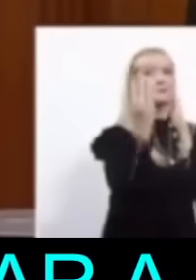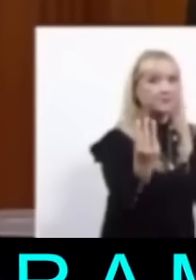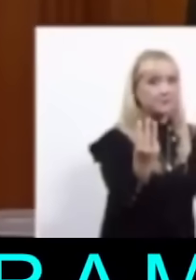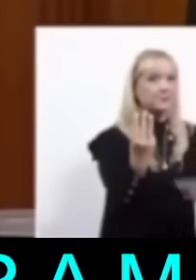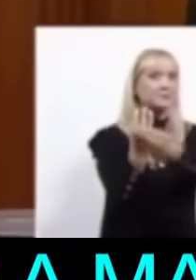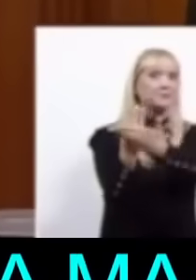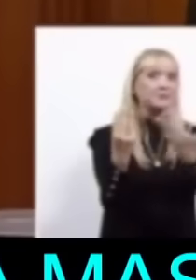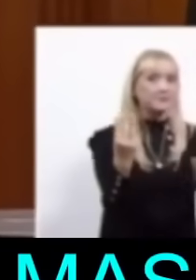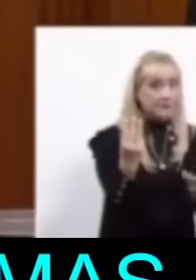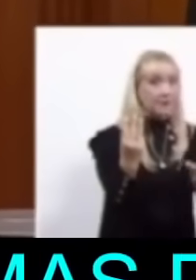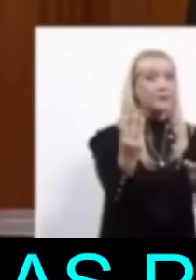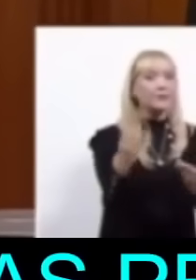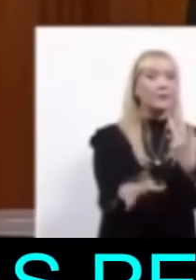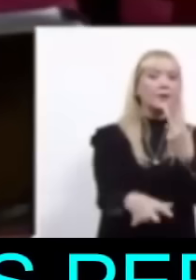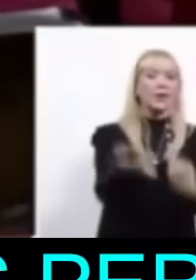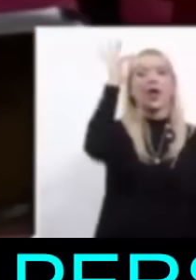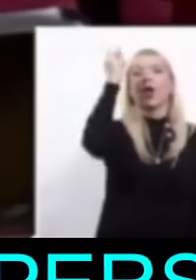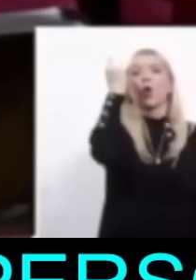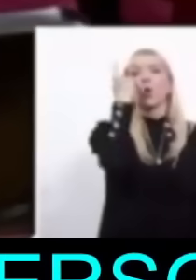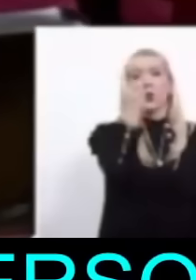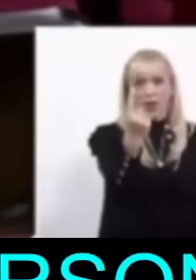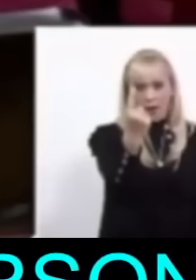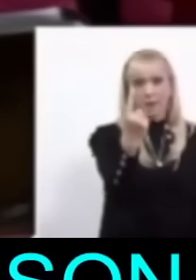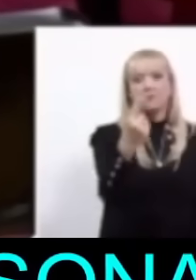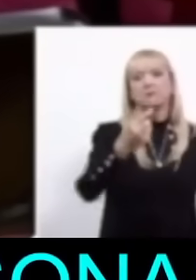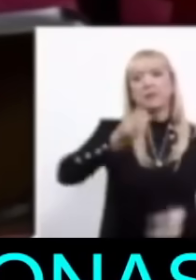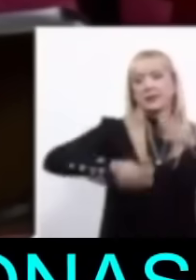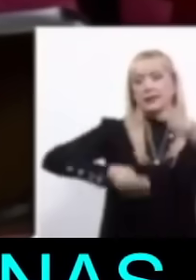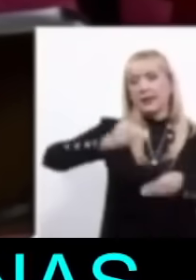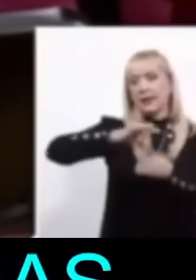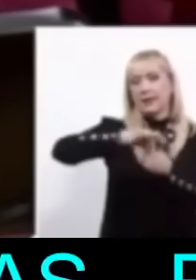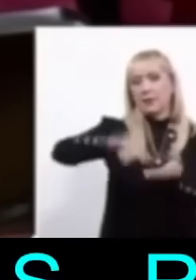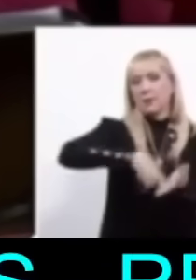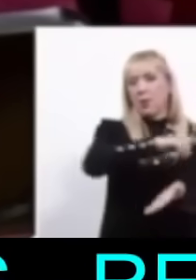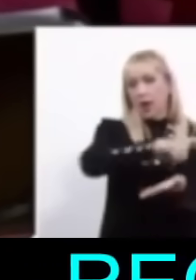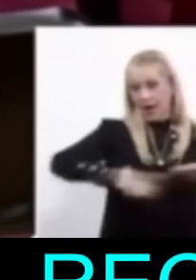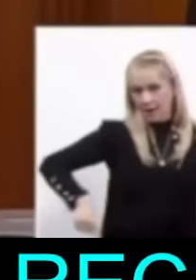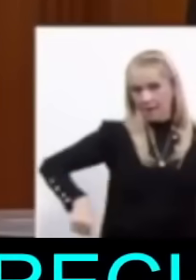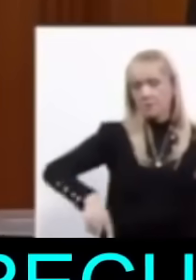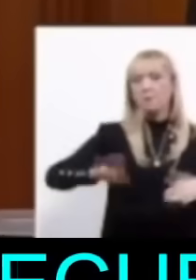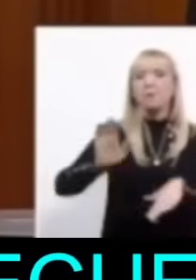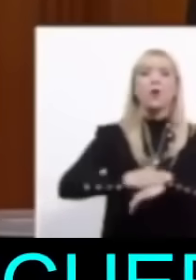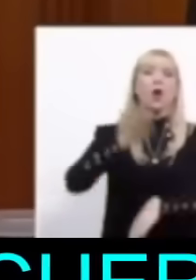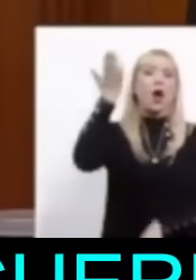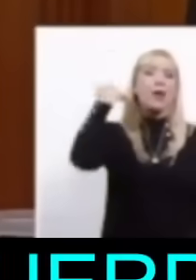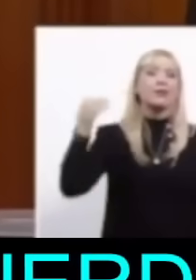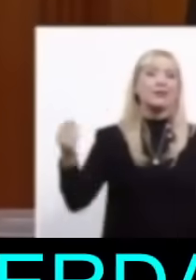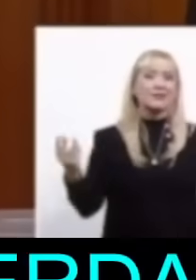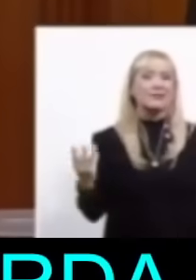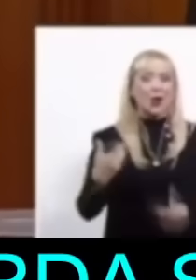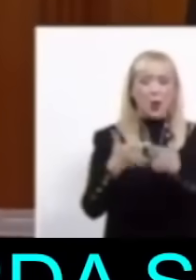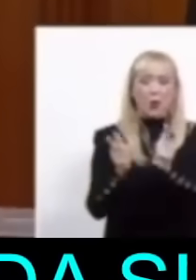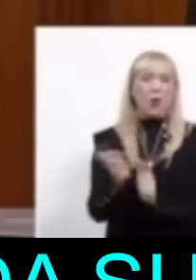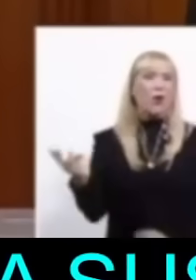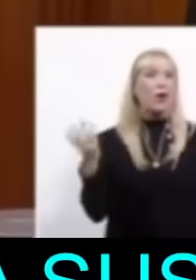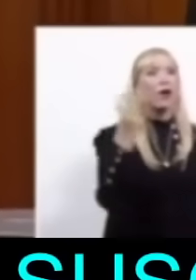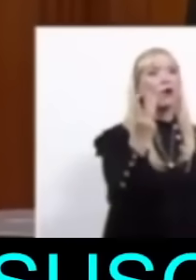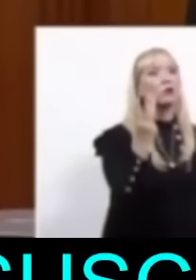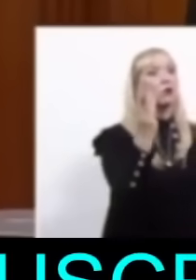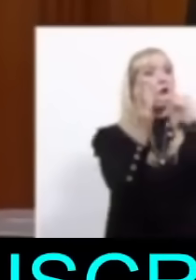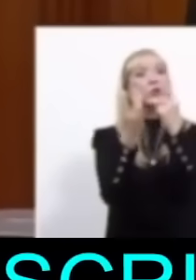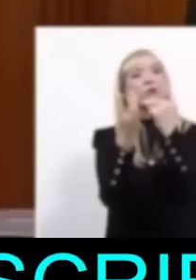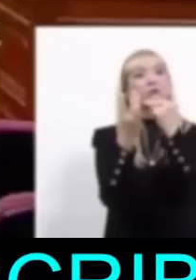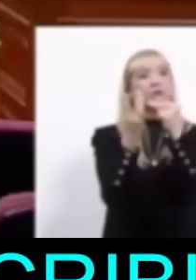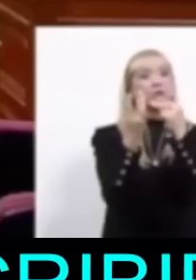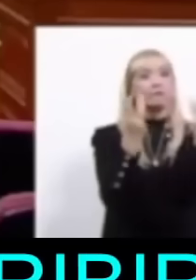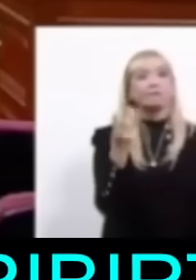regional especializada del tribunal electoral una vez que la primera terna que se propuso fue desechada al no alcanzar ninguna de